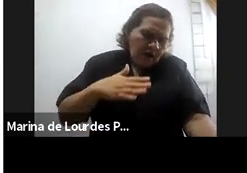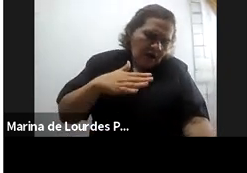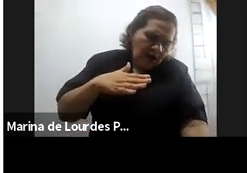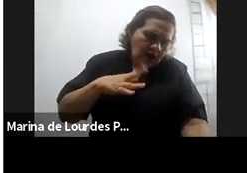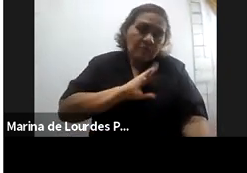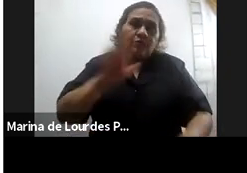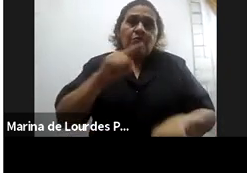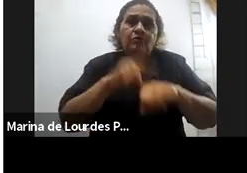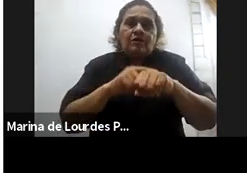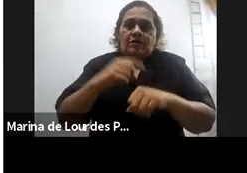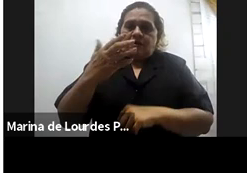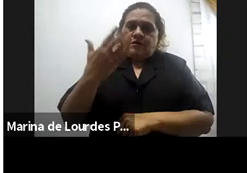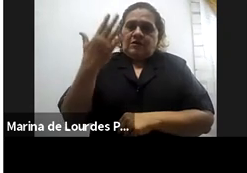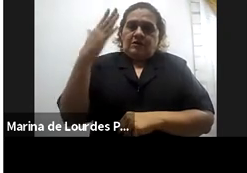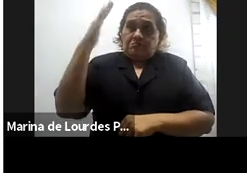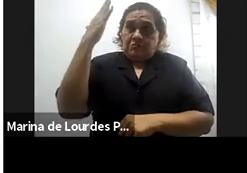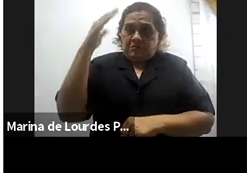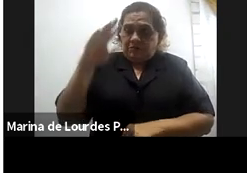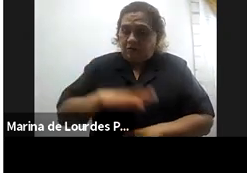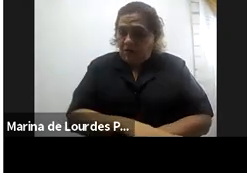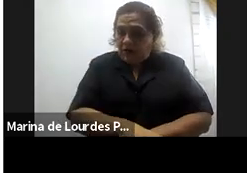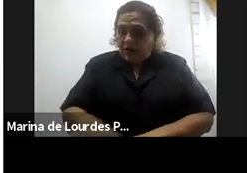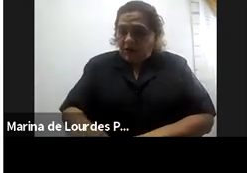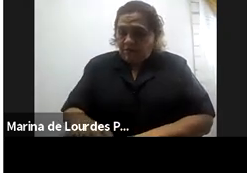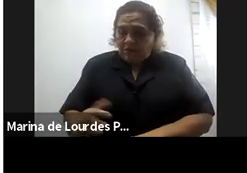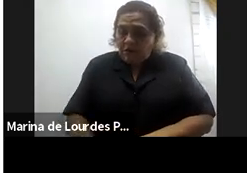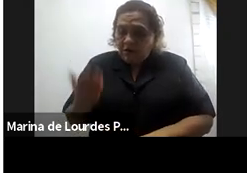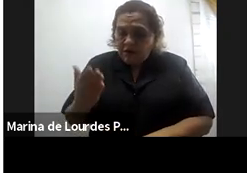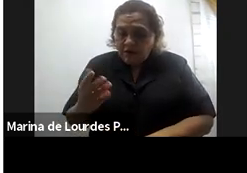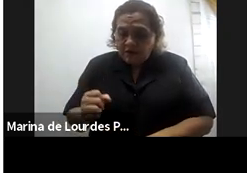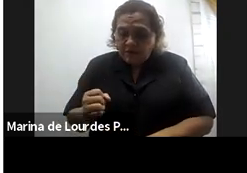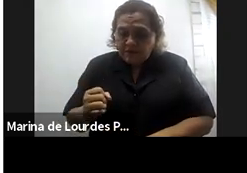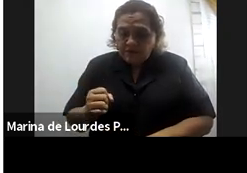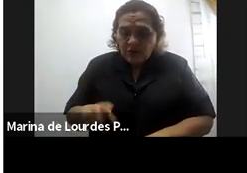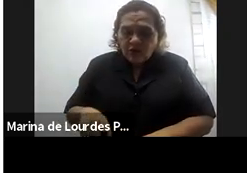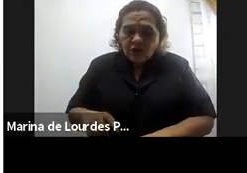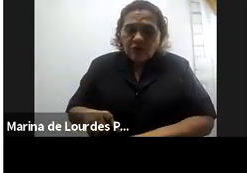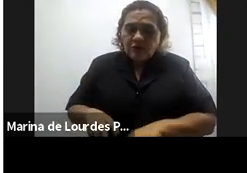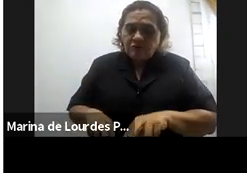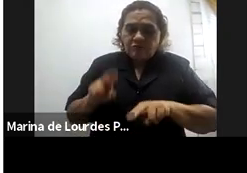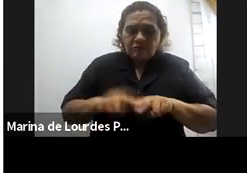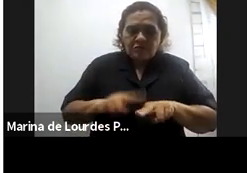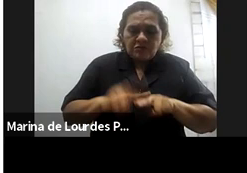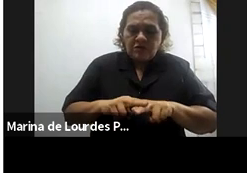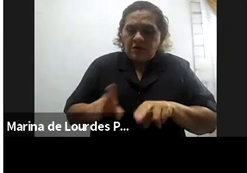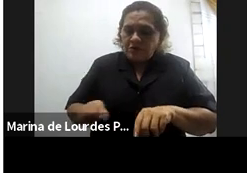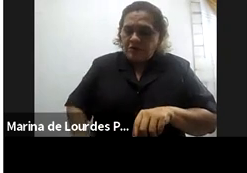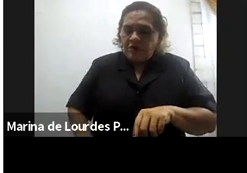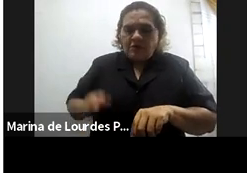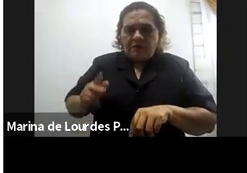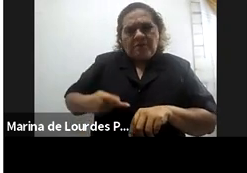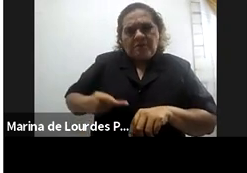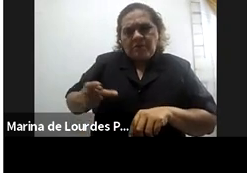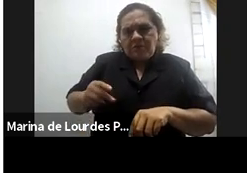Podemos poner el espejo en el piso, ¿no? Por ejemplo, viendo hacia arriba, y subir un poquito el pie. Nos sentamos, subimos un poquito el pie, y